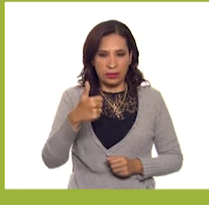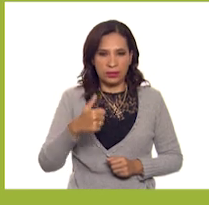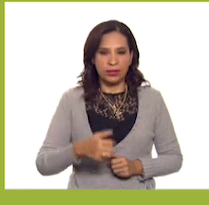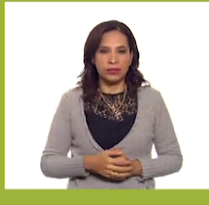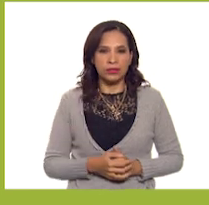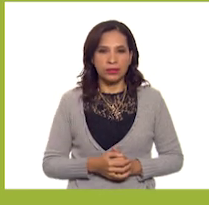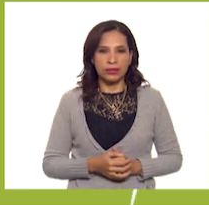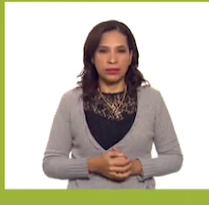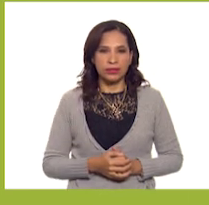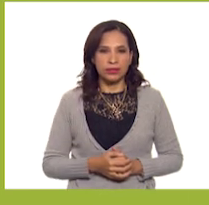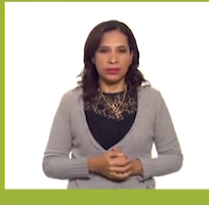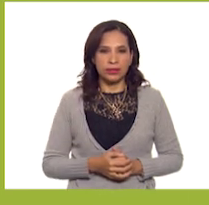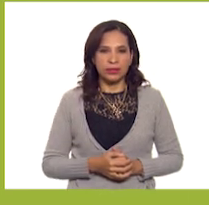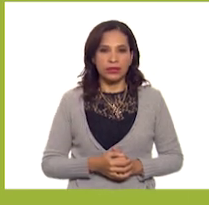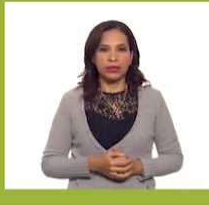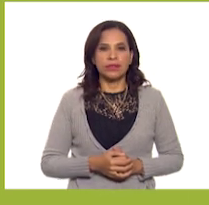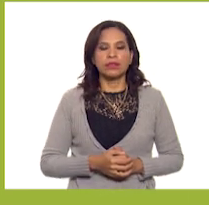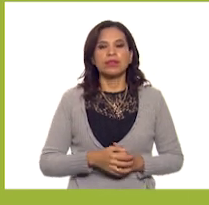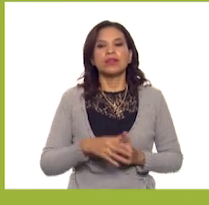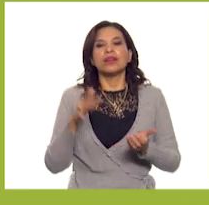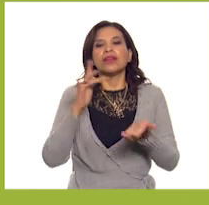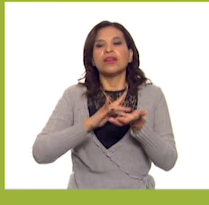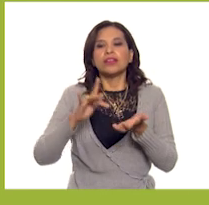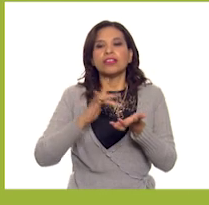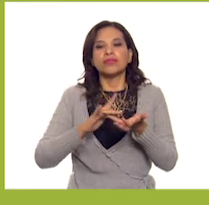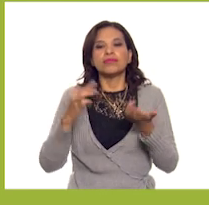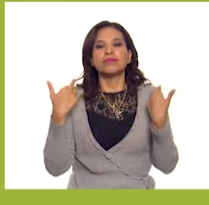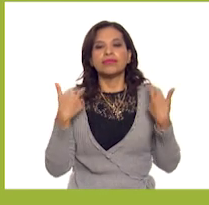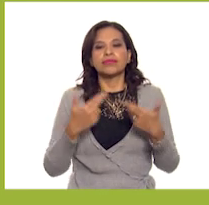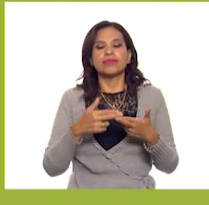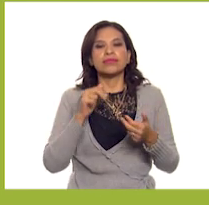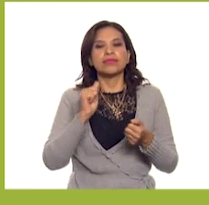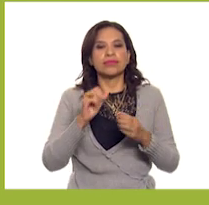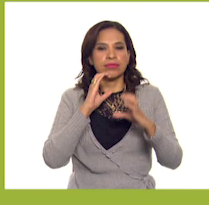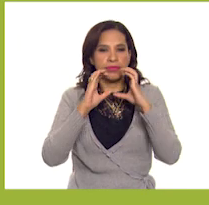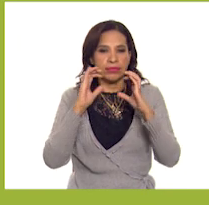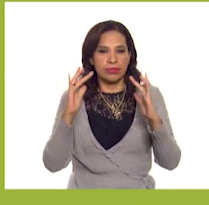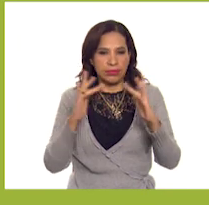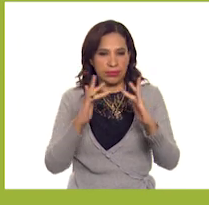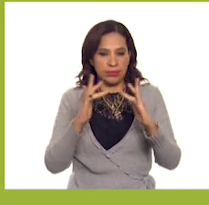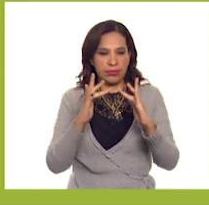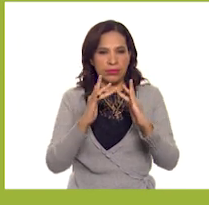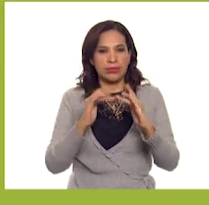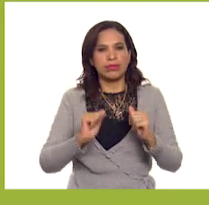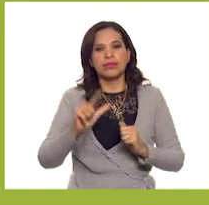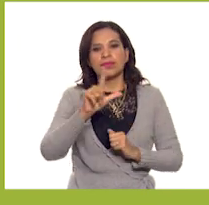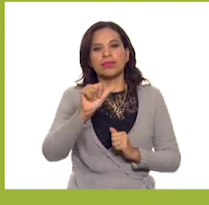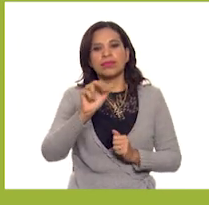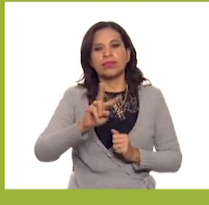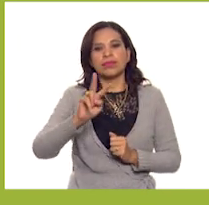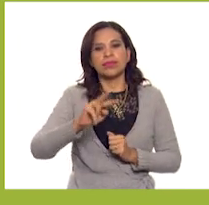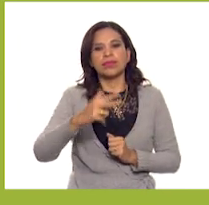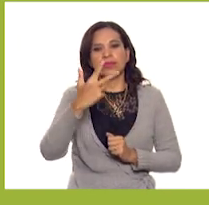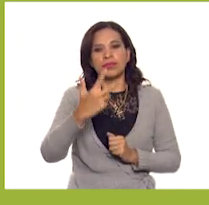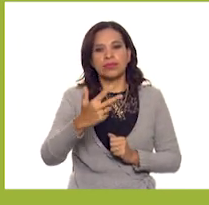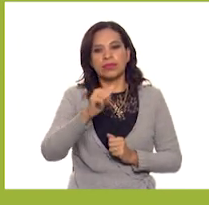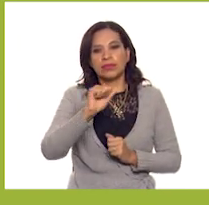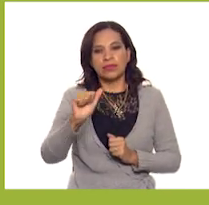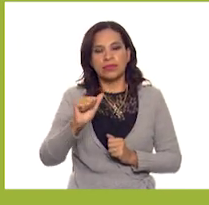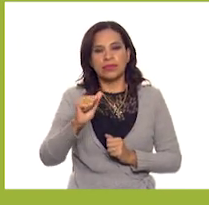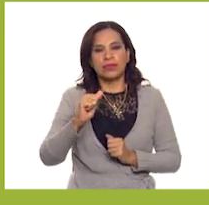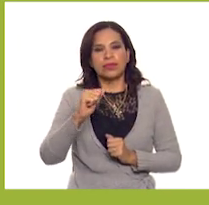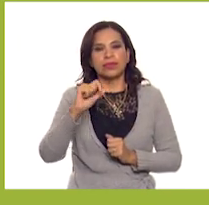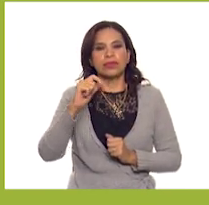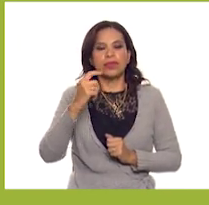800-734-7376. Para solicitar apoyo pedagógico, comunícate con maestras y maestros de lunes a viernes de 8